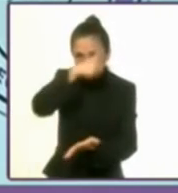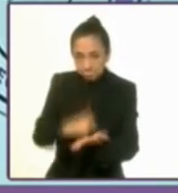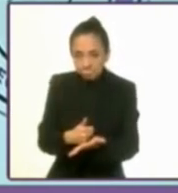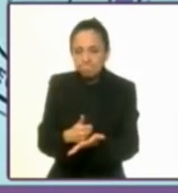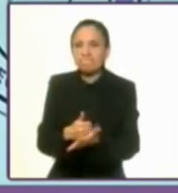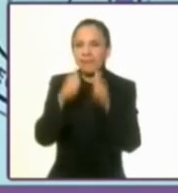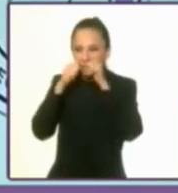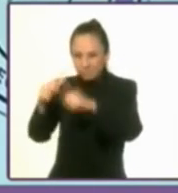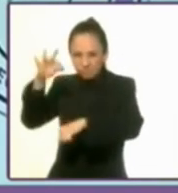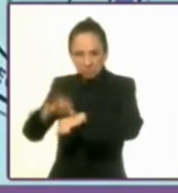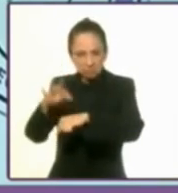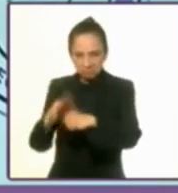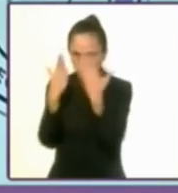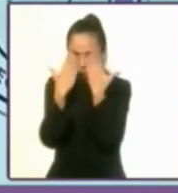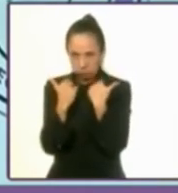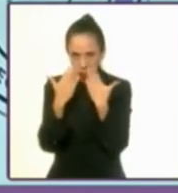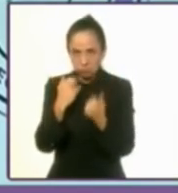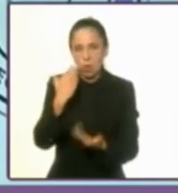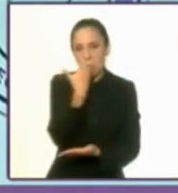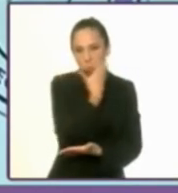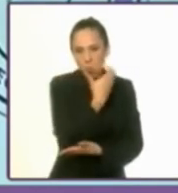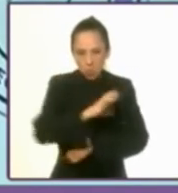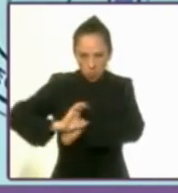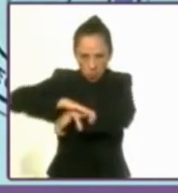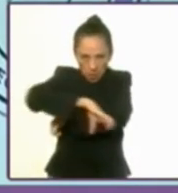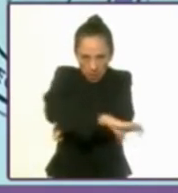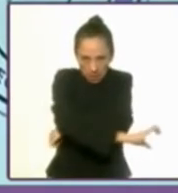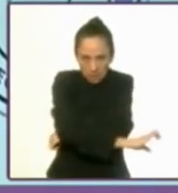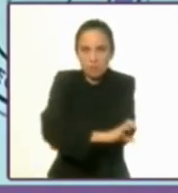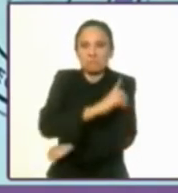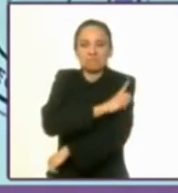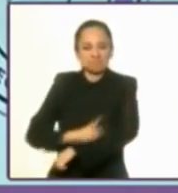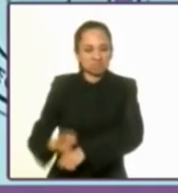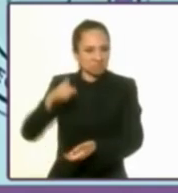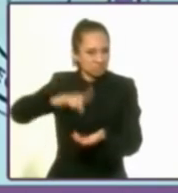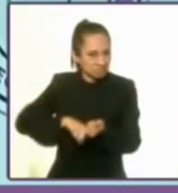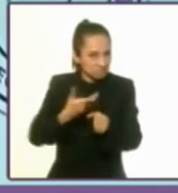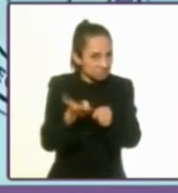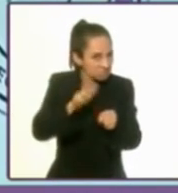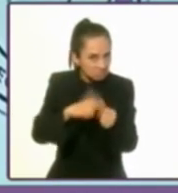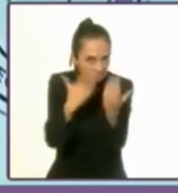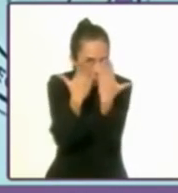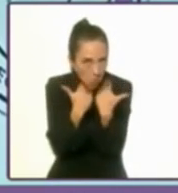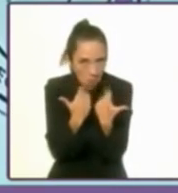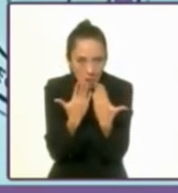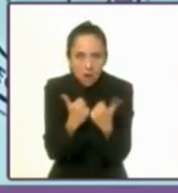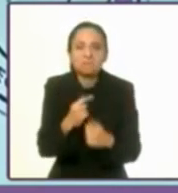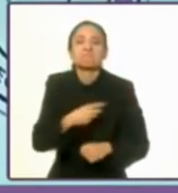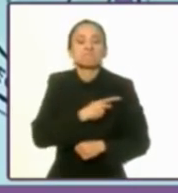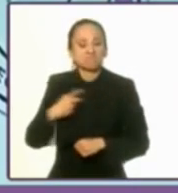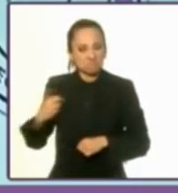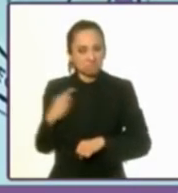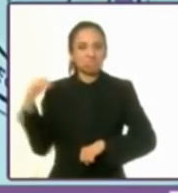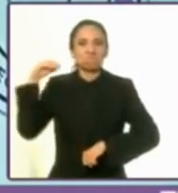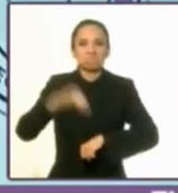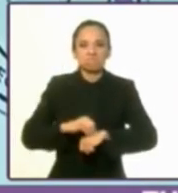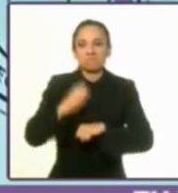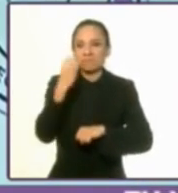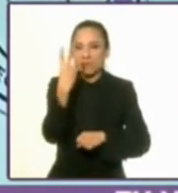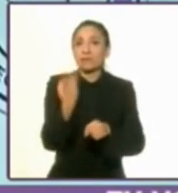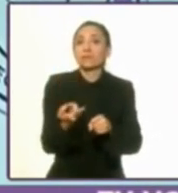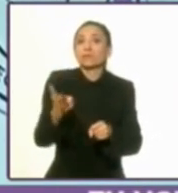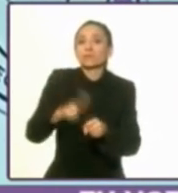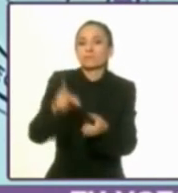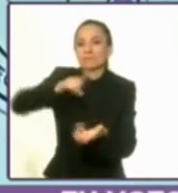salud en cuajimalpa por ejemplo no hay hospital tenemos que construir tres hospitales en la